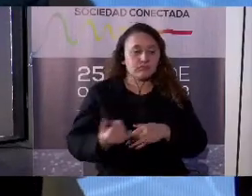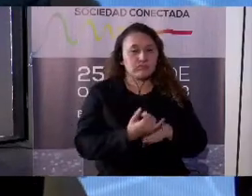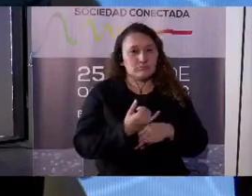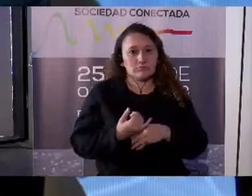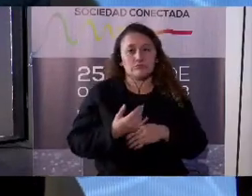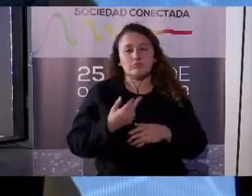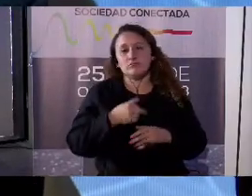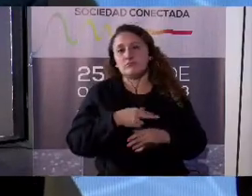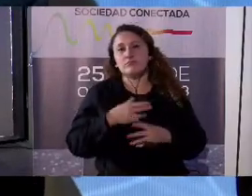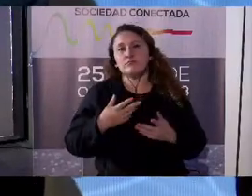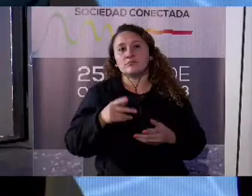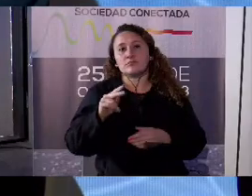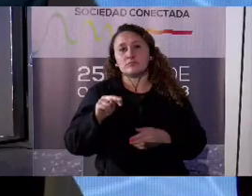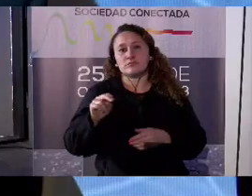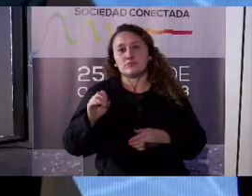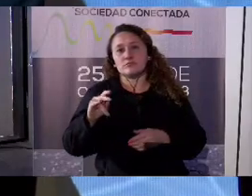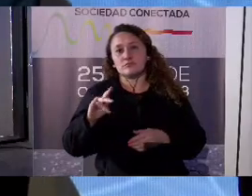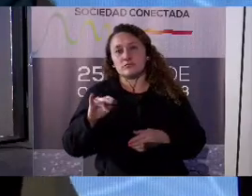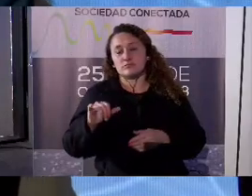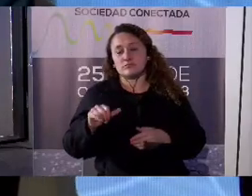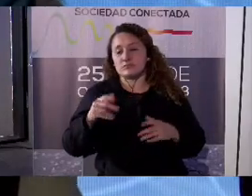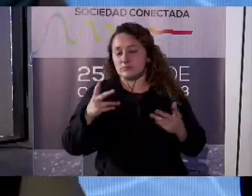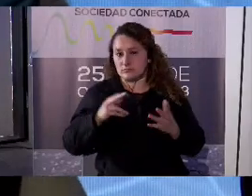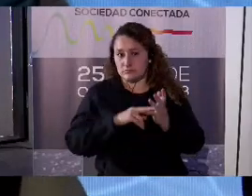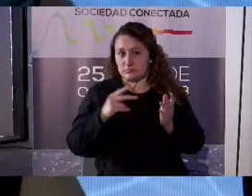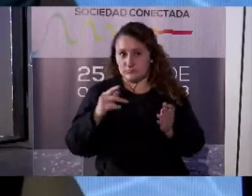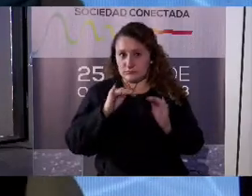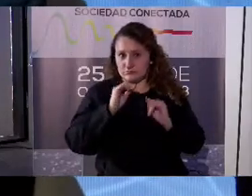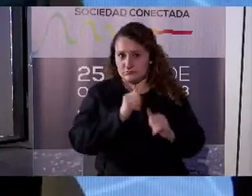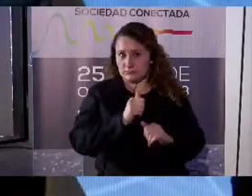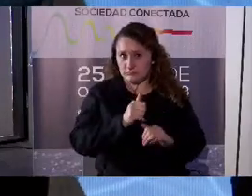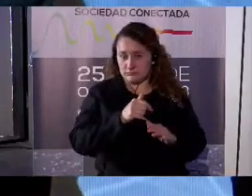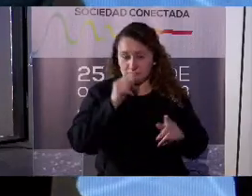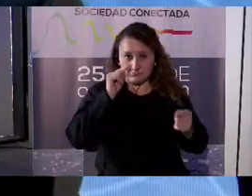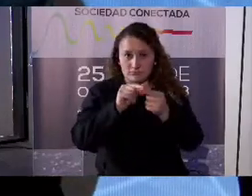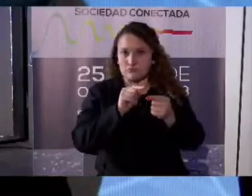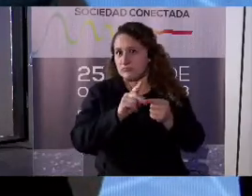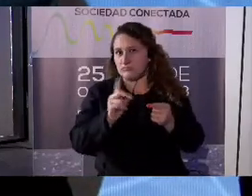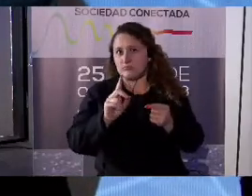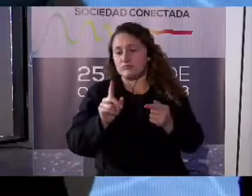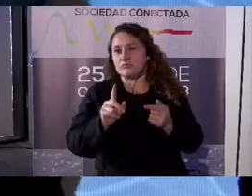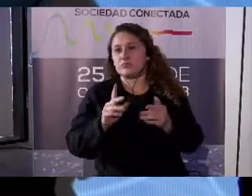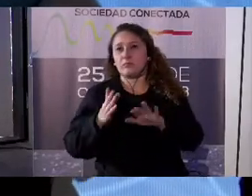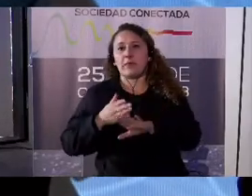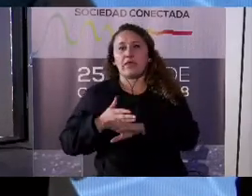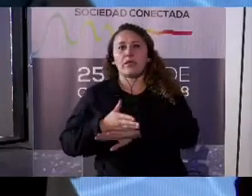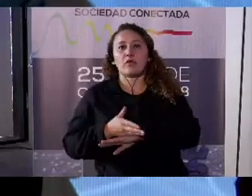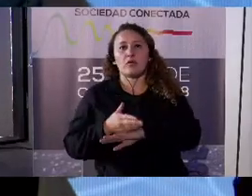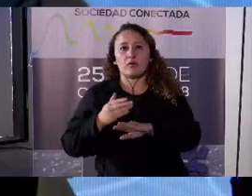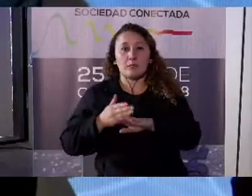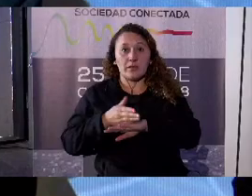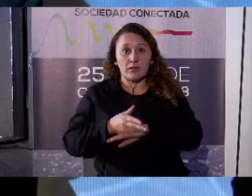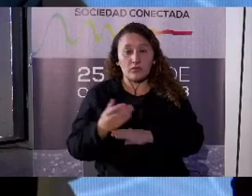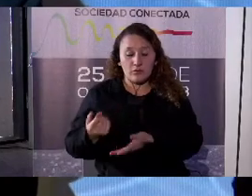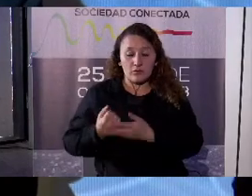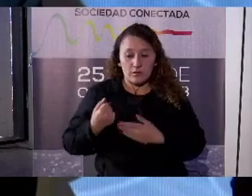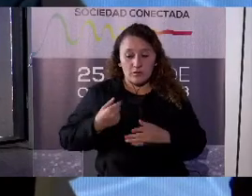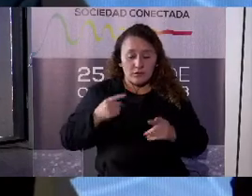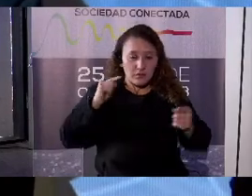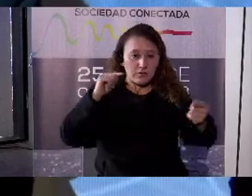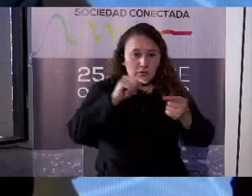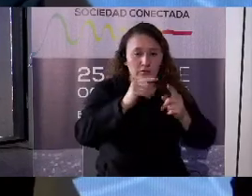nosotros en Nokia la tecnología no es un fin en sí mismo sino que es un medio y un medio para qué realmente es un